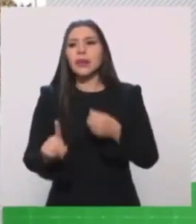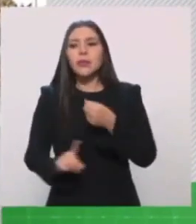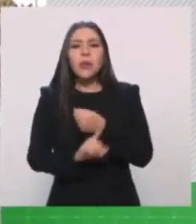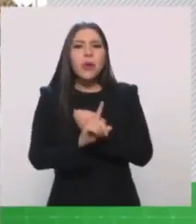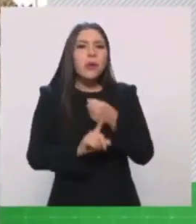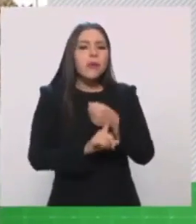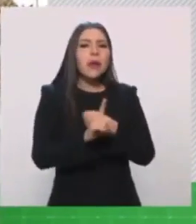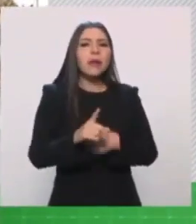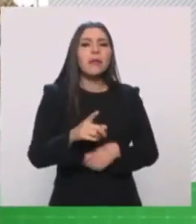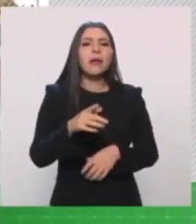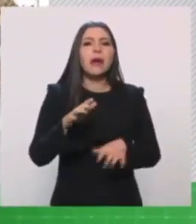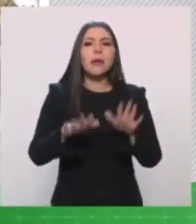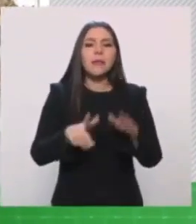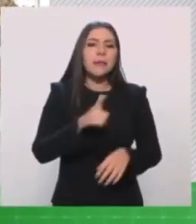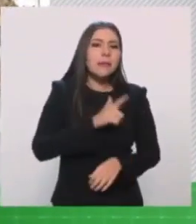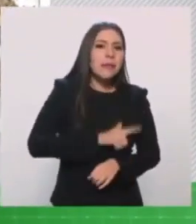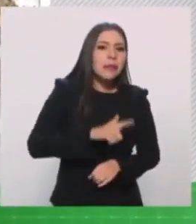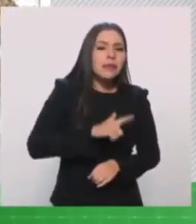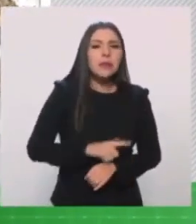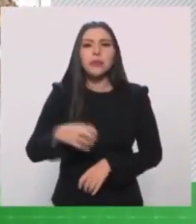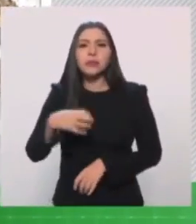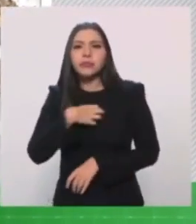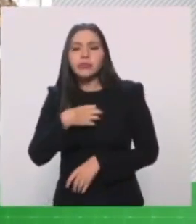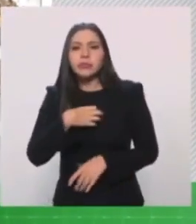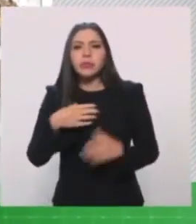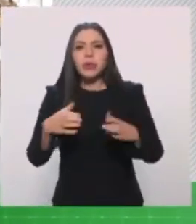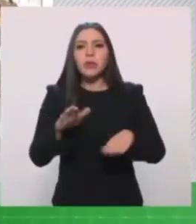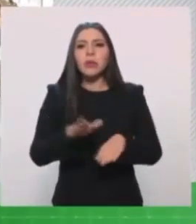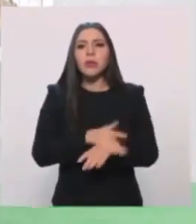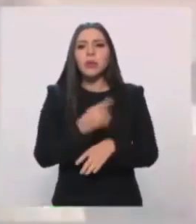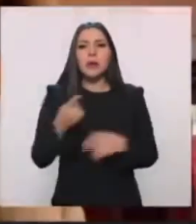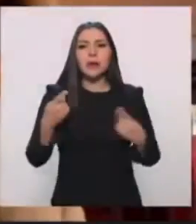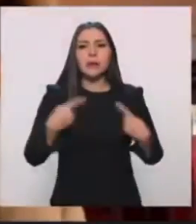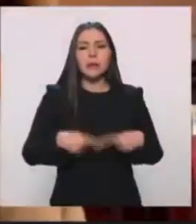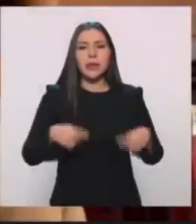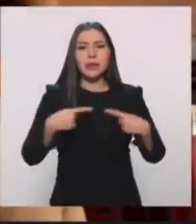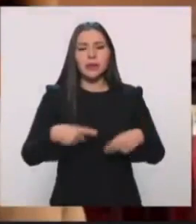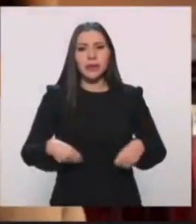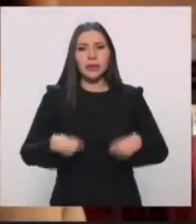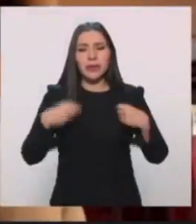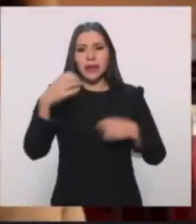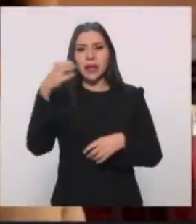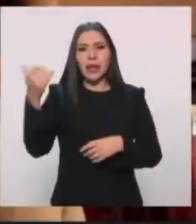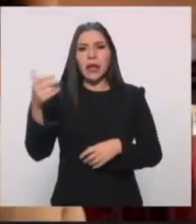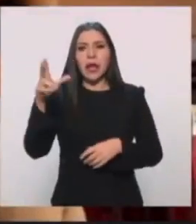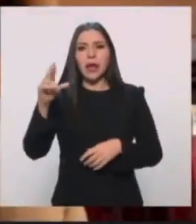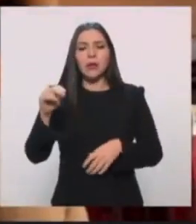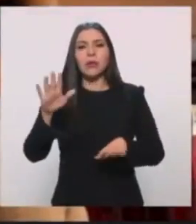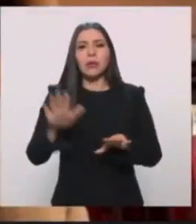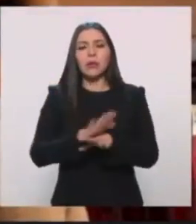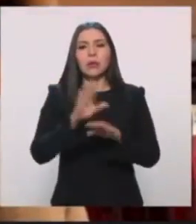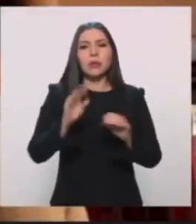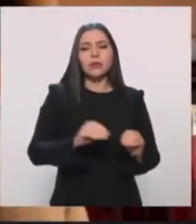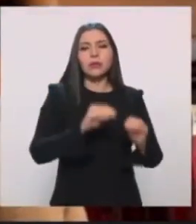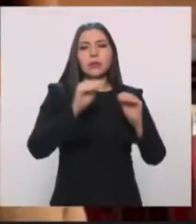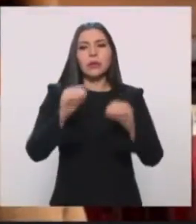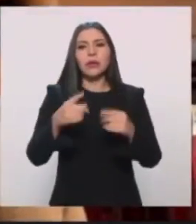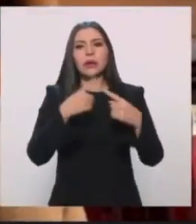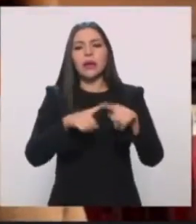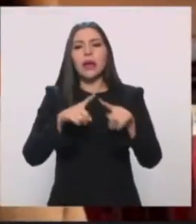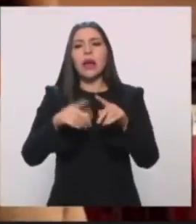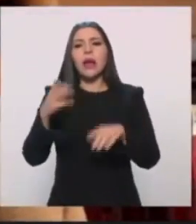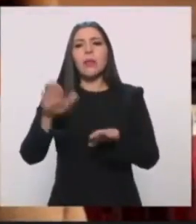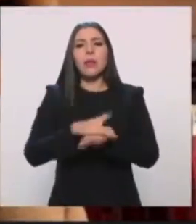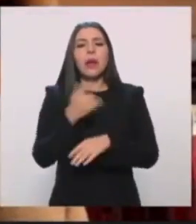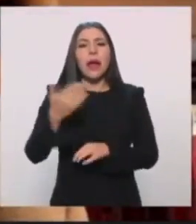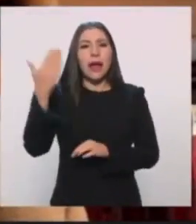excrementos, se plantea cuando el ser humano deja de ser nómada y se convierte en sedentario, porque el nomadismo, al fin y